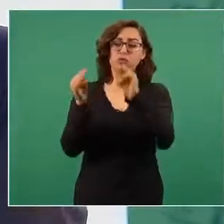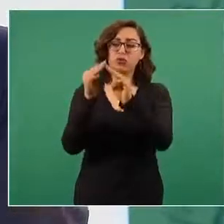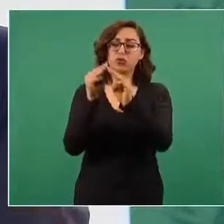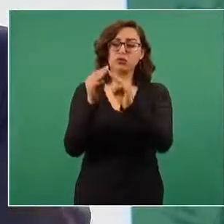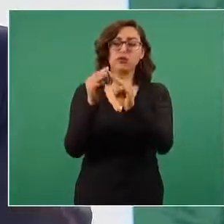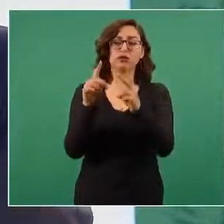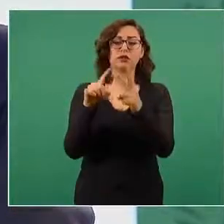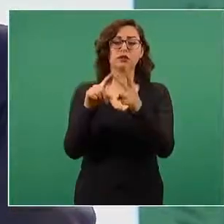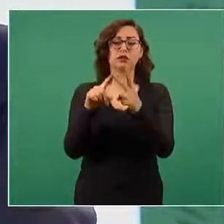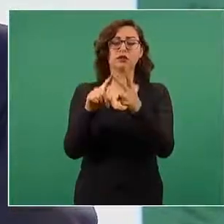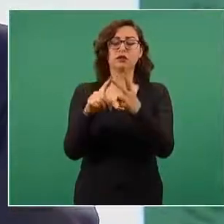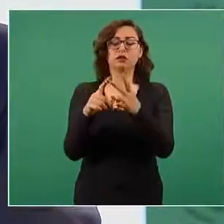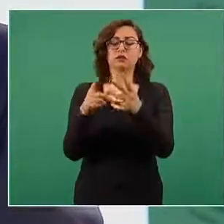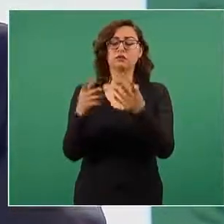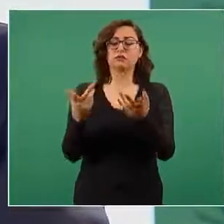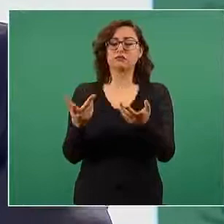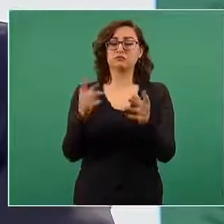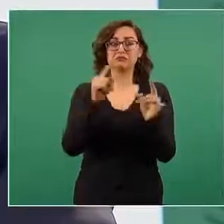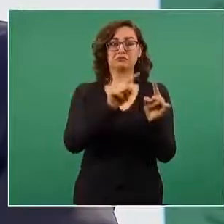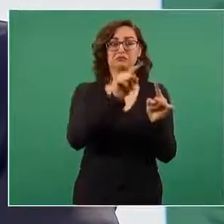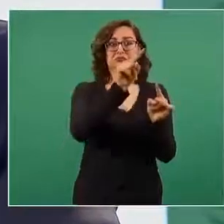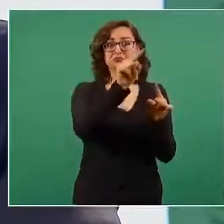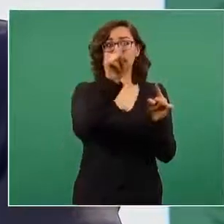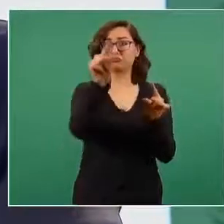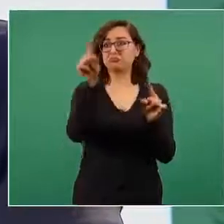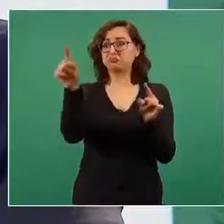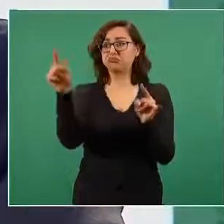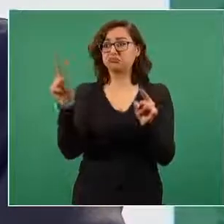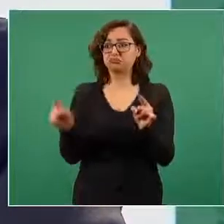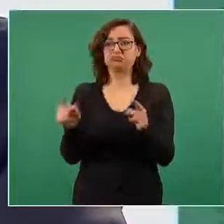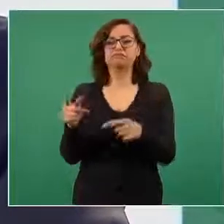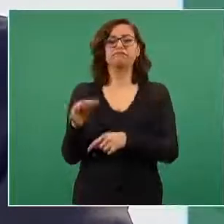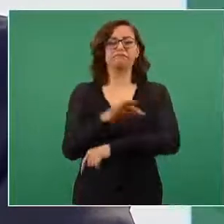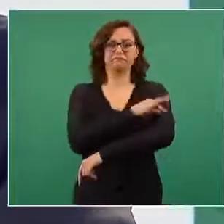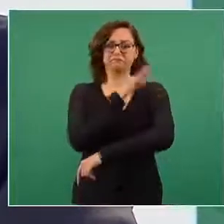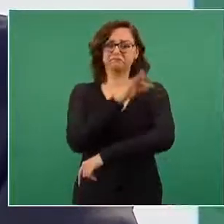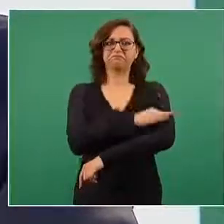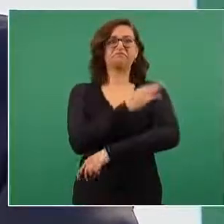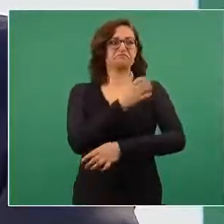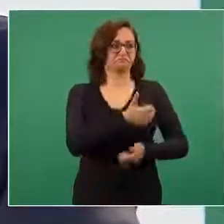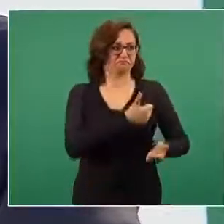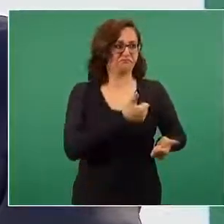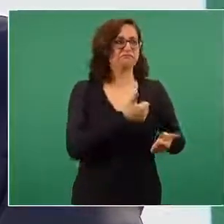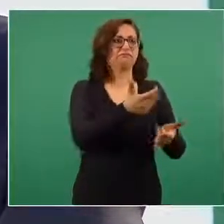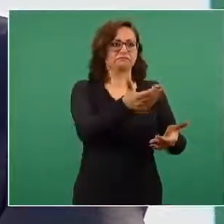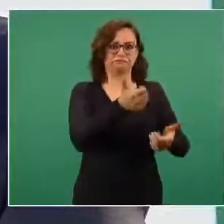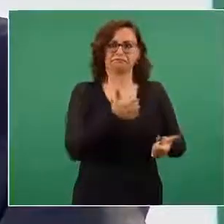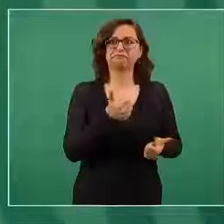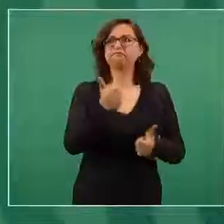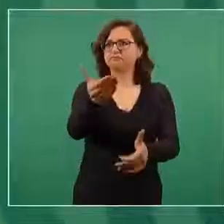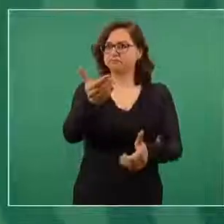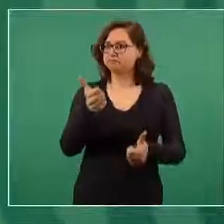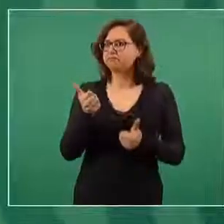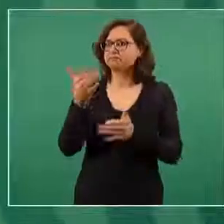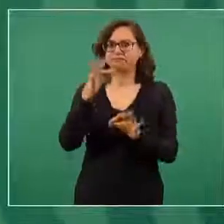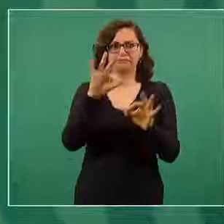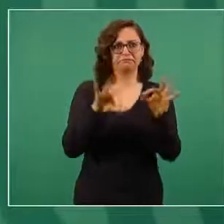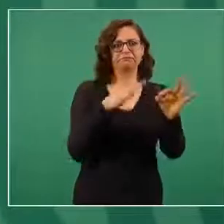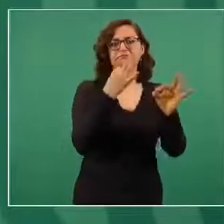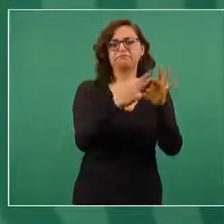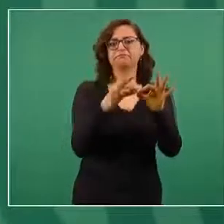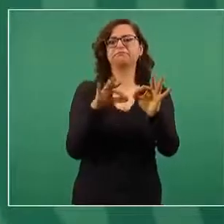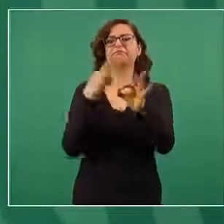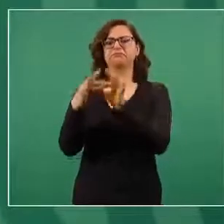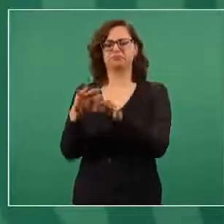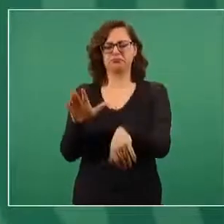las sierras del país, porque contamos con el apoyo de